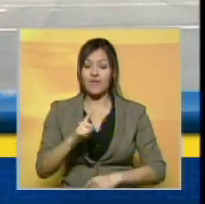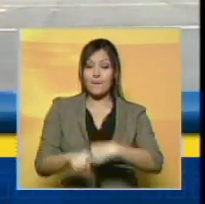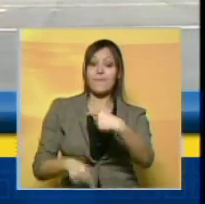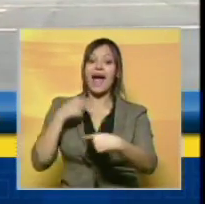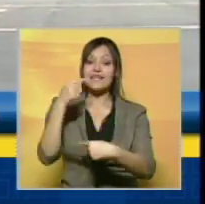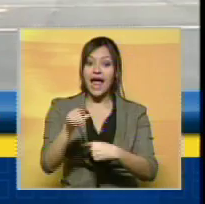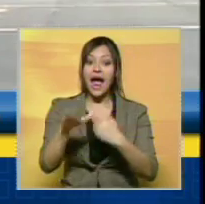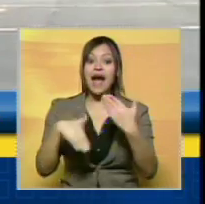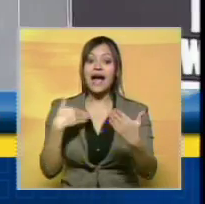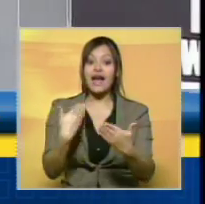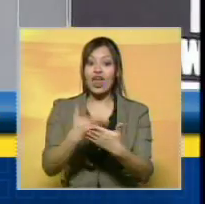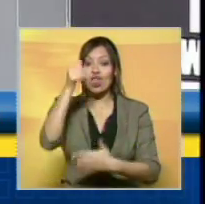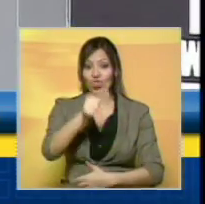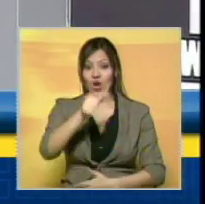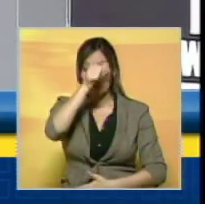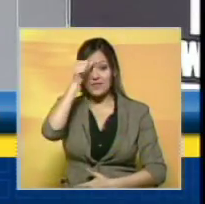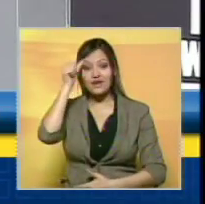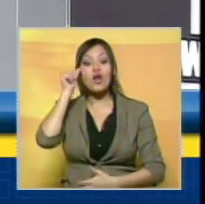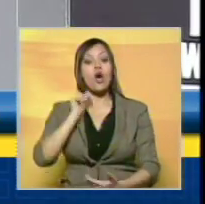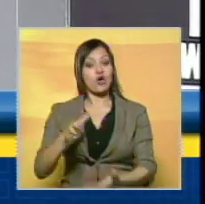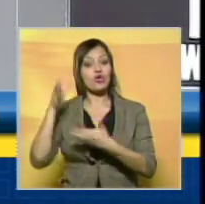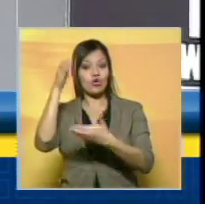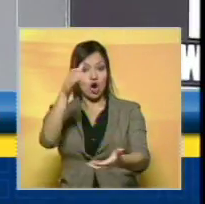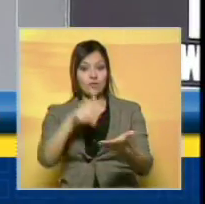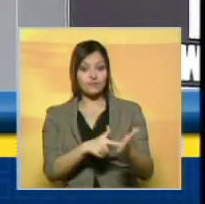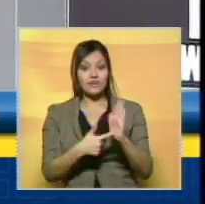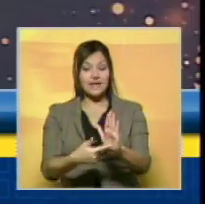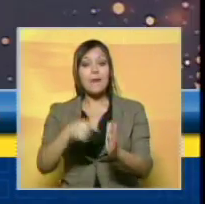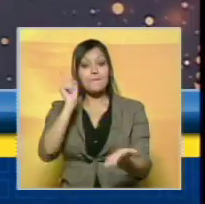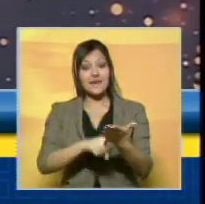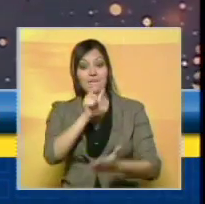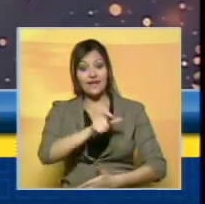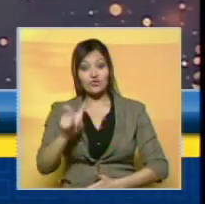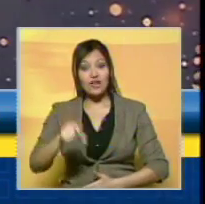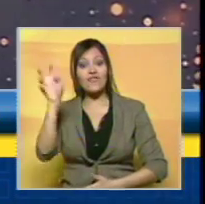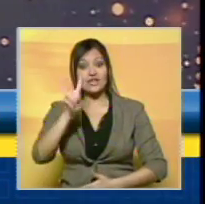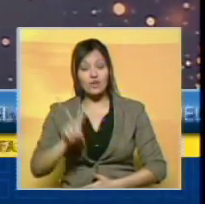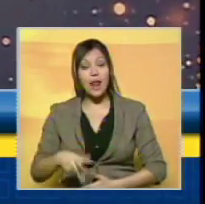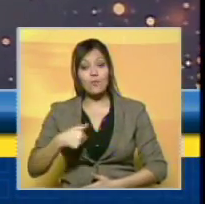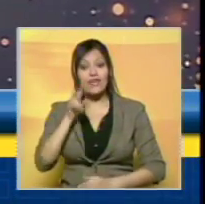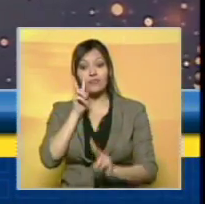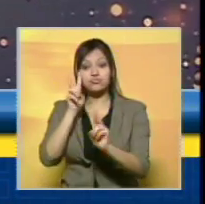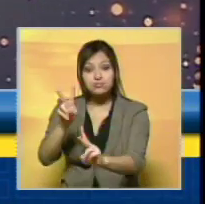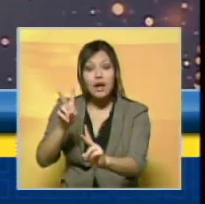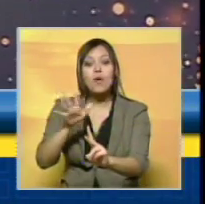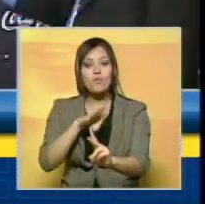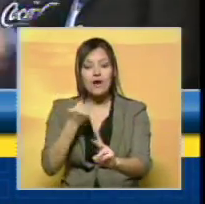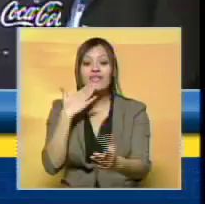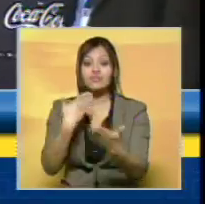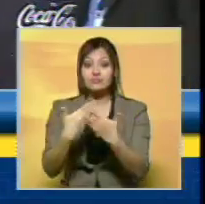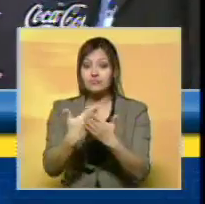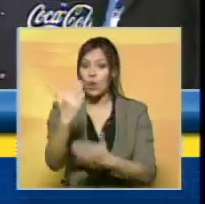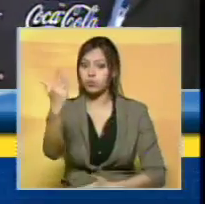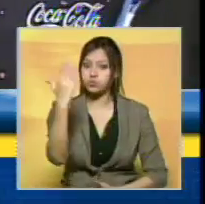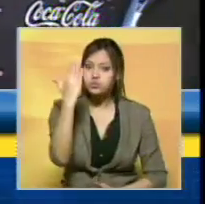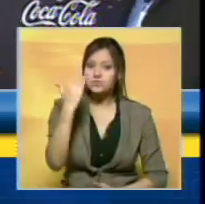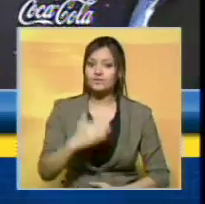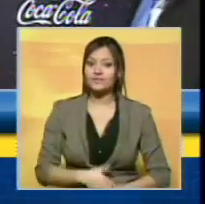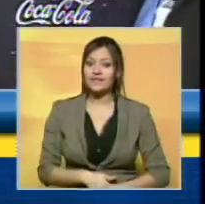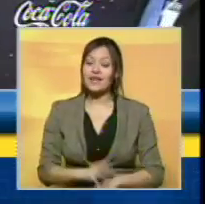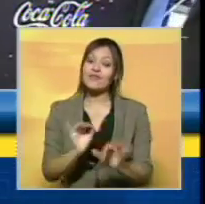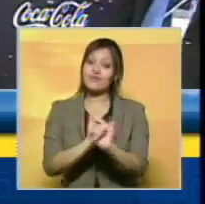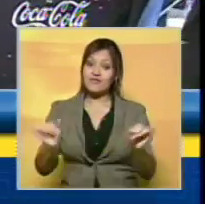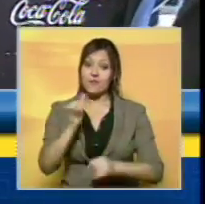mañana y hasta el próximo domingo, la Copa será exhibida para que miles de fanáticos venezolanos tengan la ocasión de verla de cerca. Es la